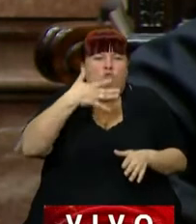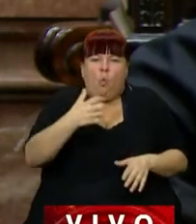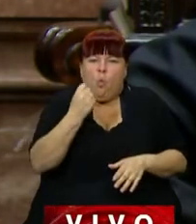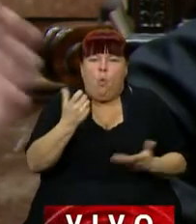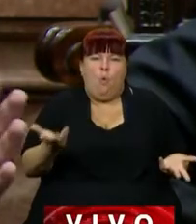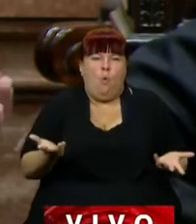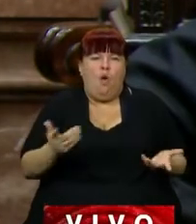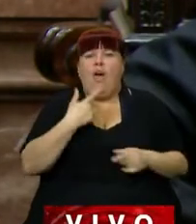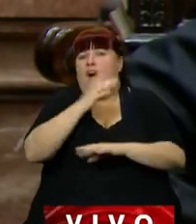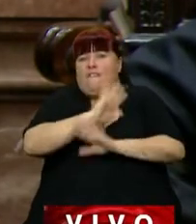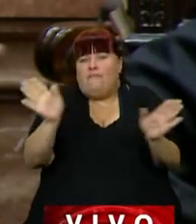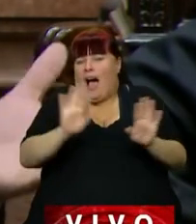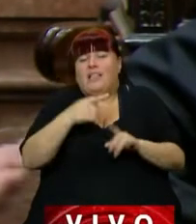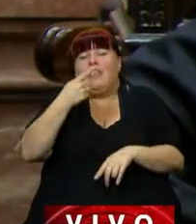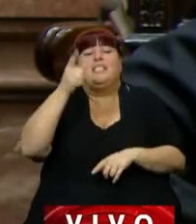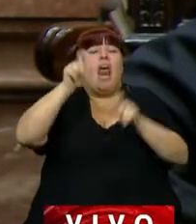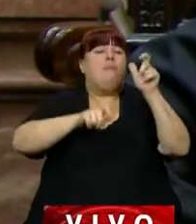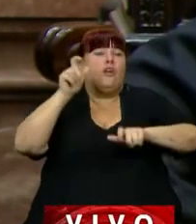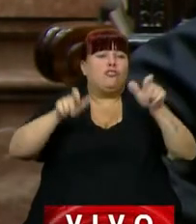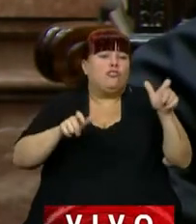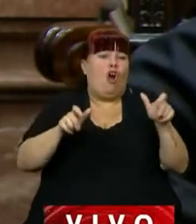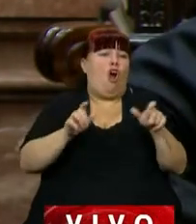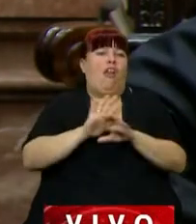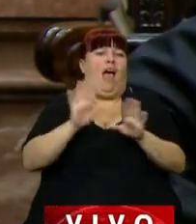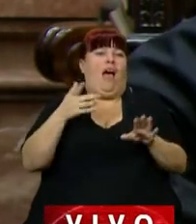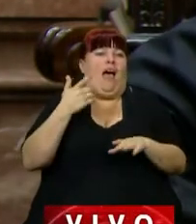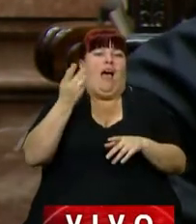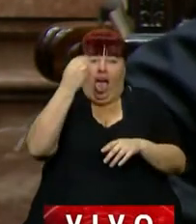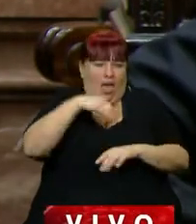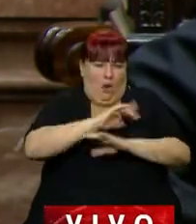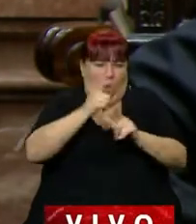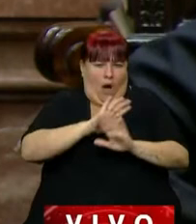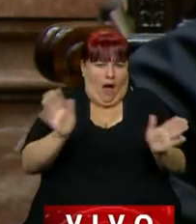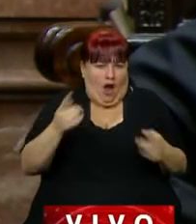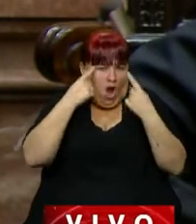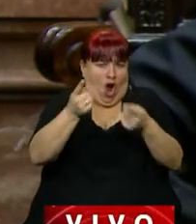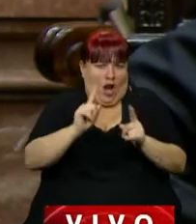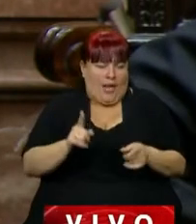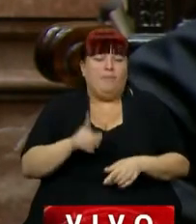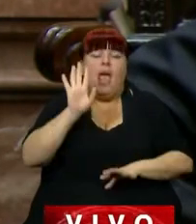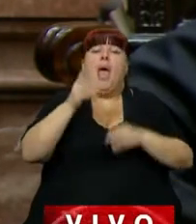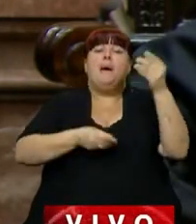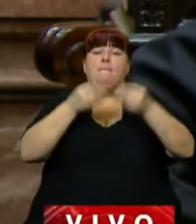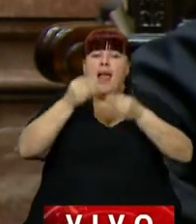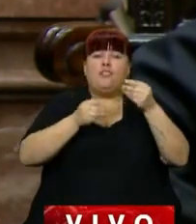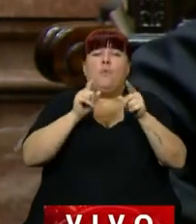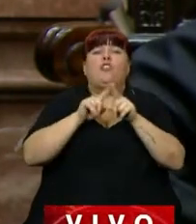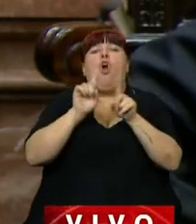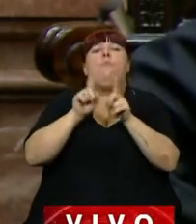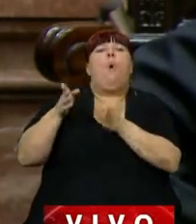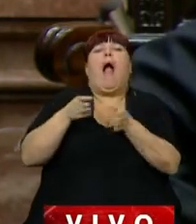entiendan. Que no digan más eso porque ya la gente ya no compra más eso. Y el presupuesto, la verdad que es una hoja de